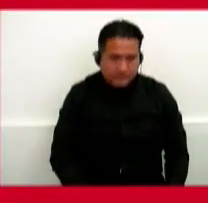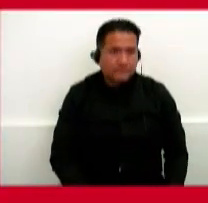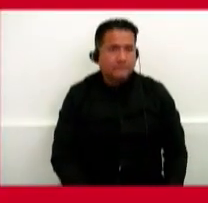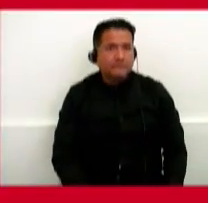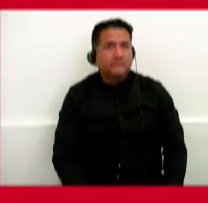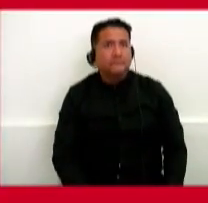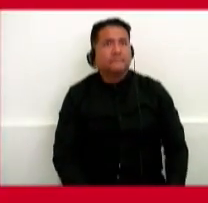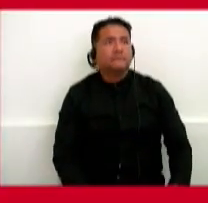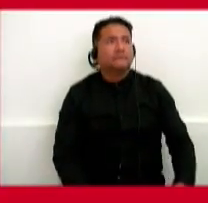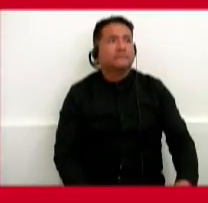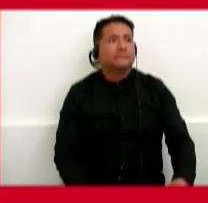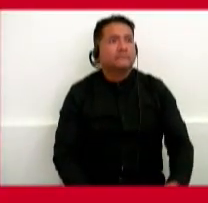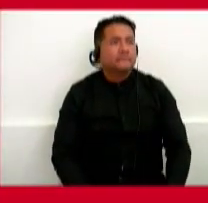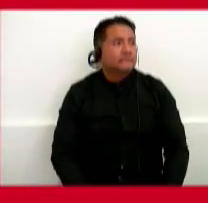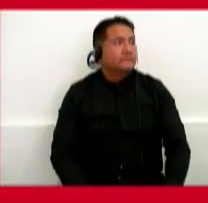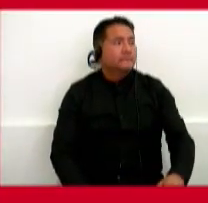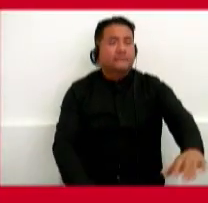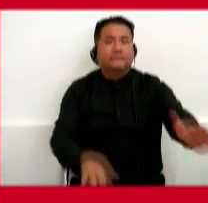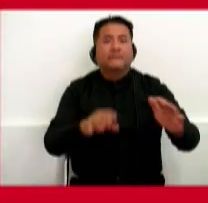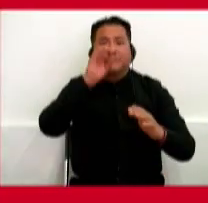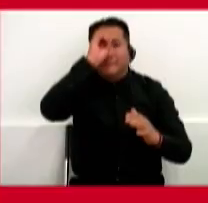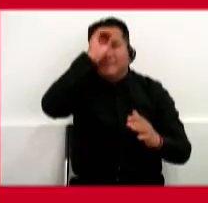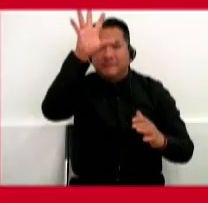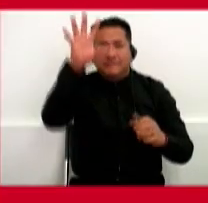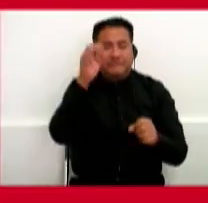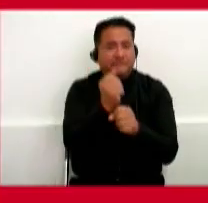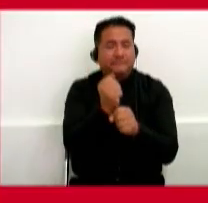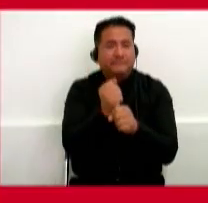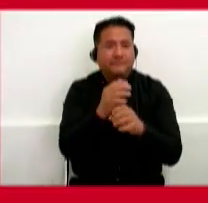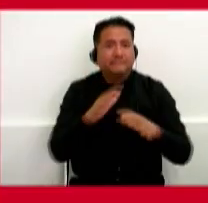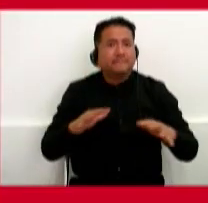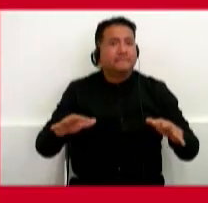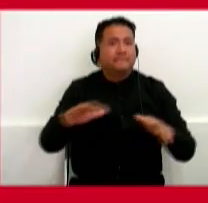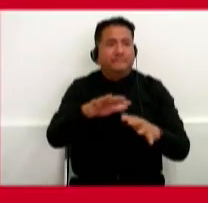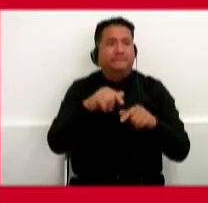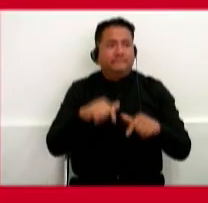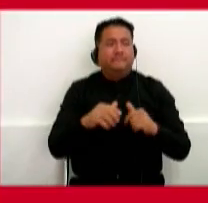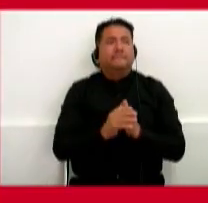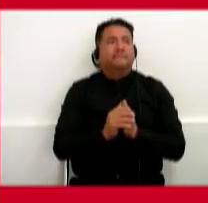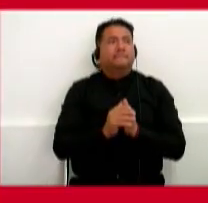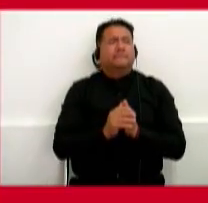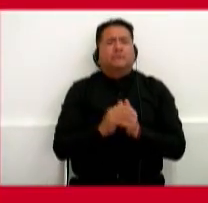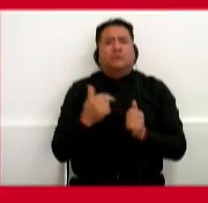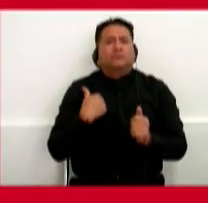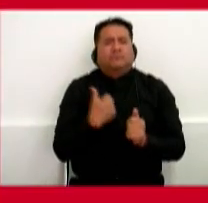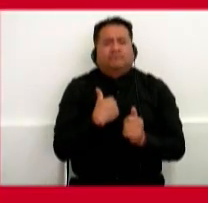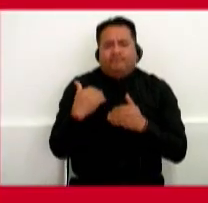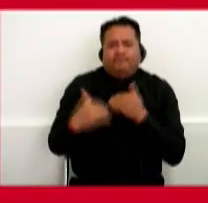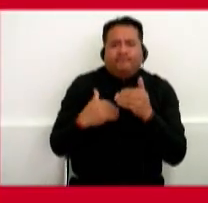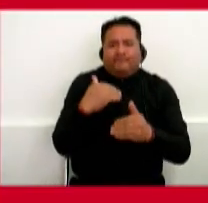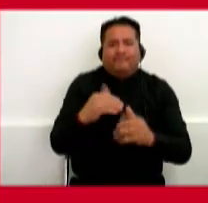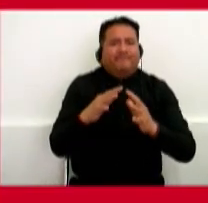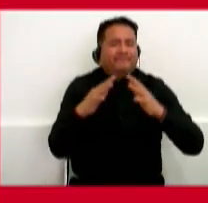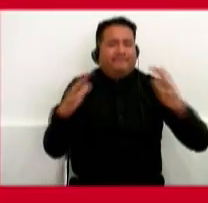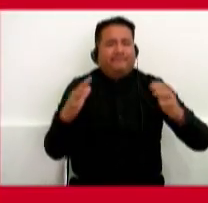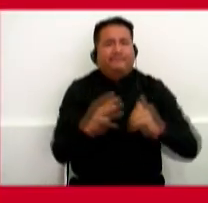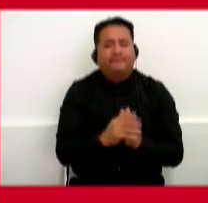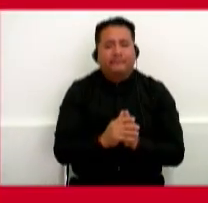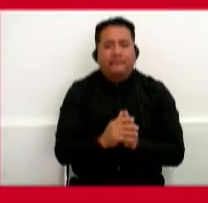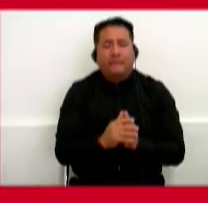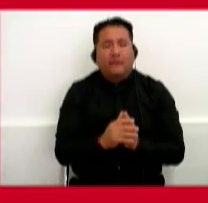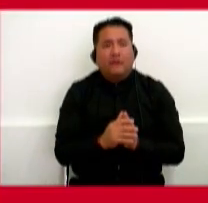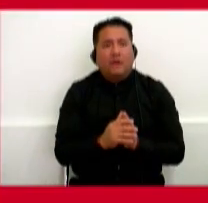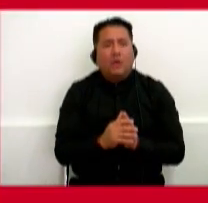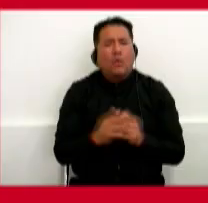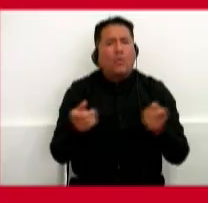más en Perú, estamos trabajando bastante con la analítica avanzada de datos. Y justamente en ese contexto, cuando hablamos de las